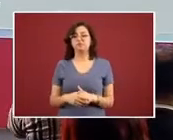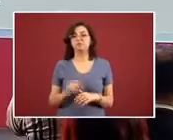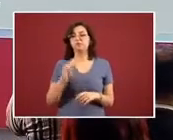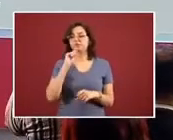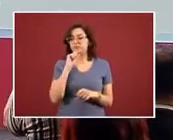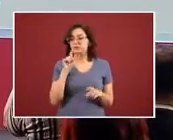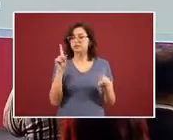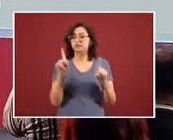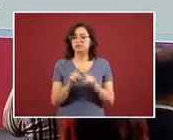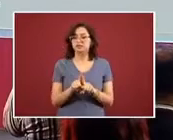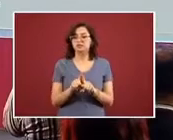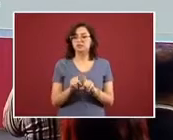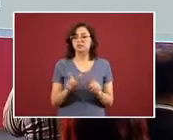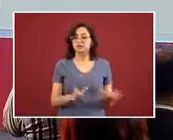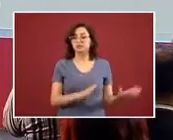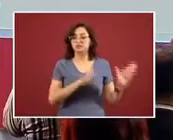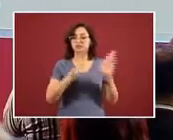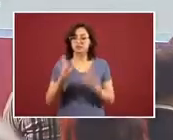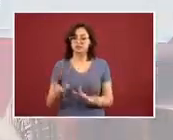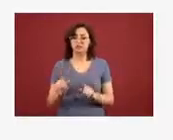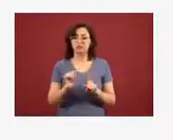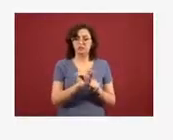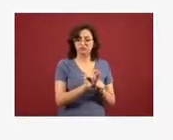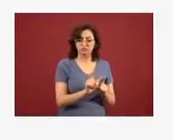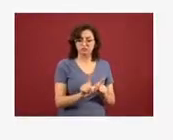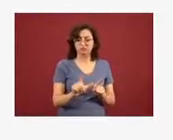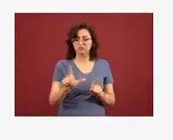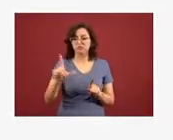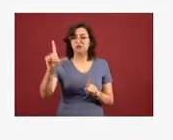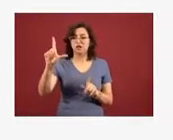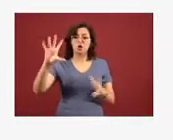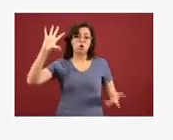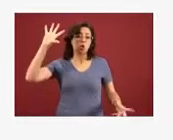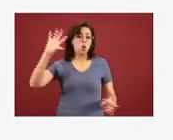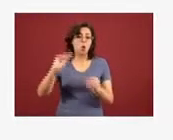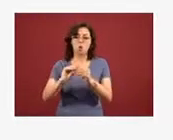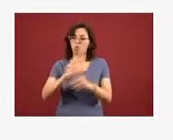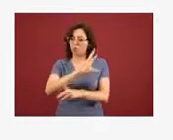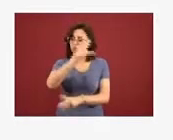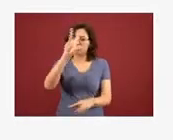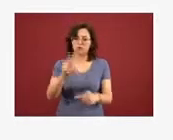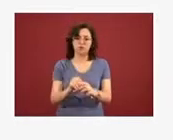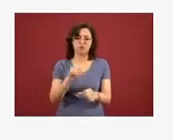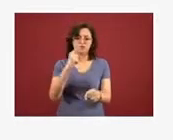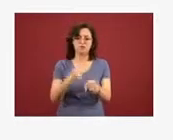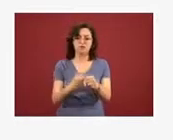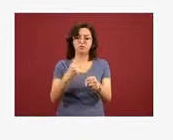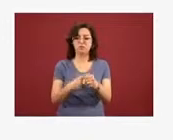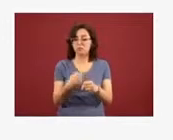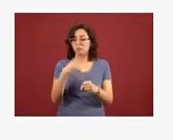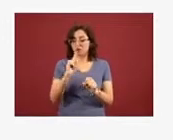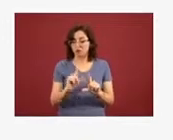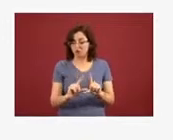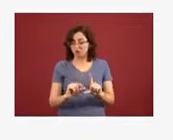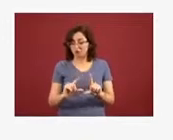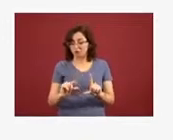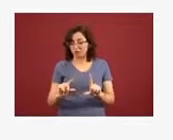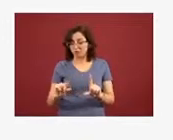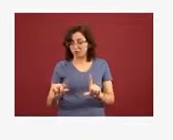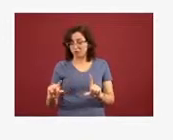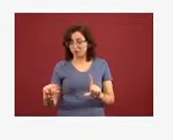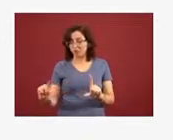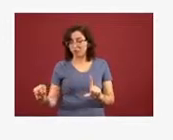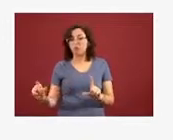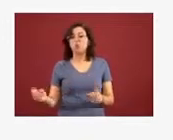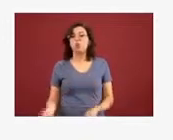casos acumulados, pero además en la parte inferior y en barras de color naranja nos muestra la carga incidente, es decir,